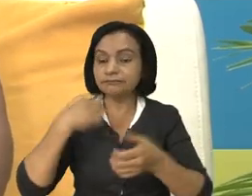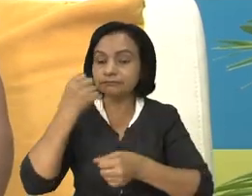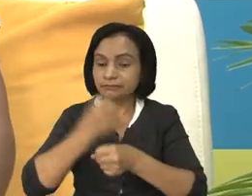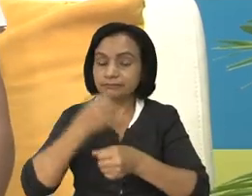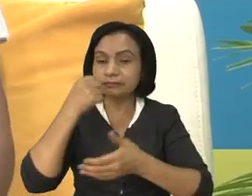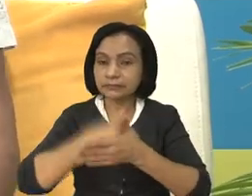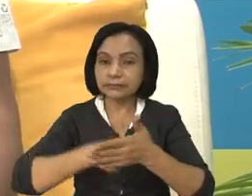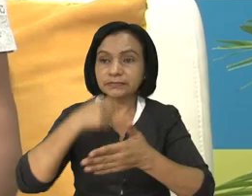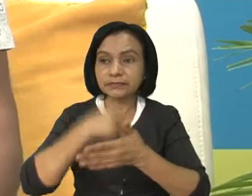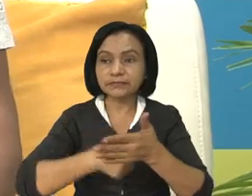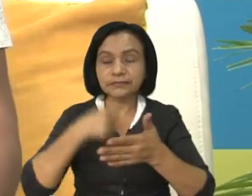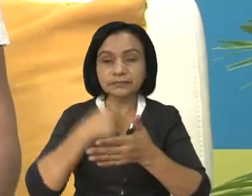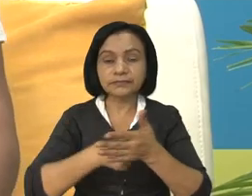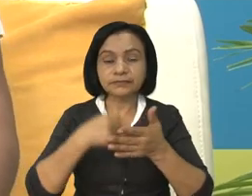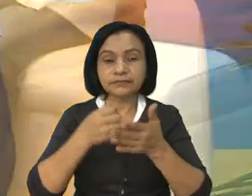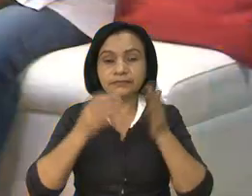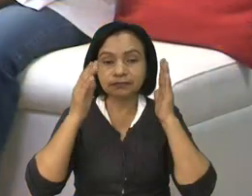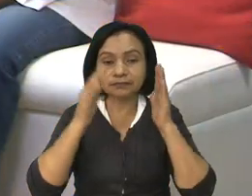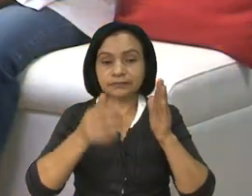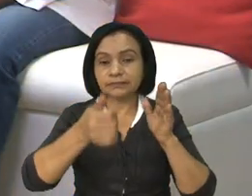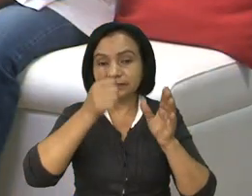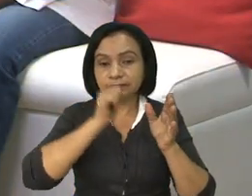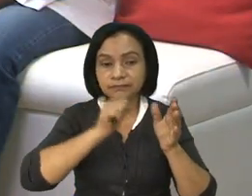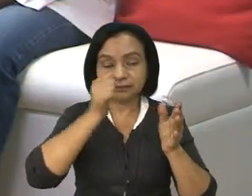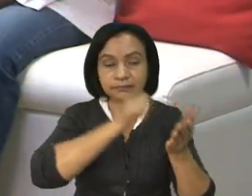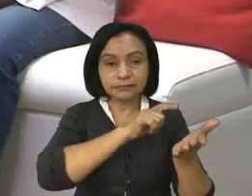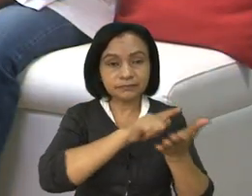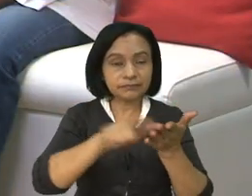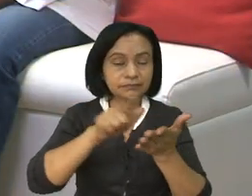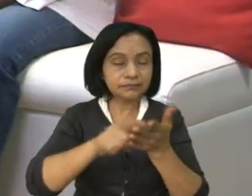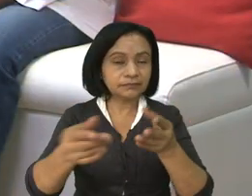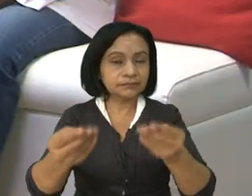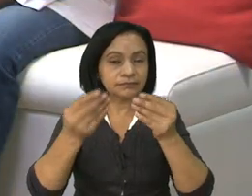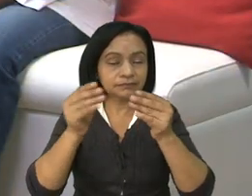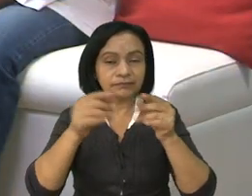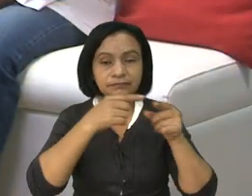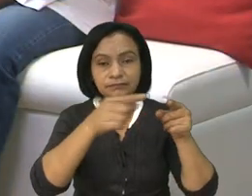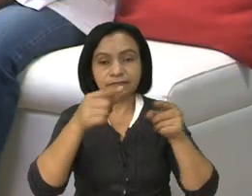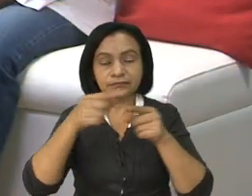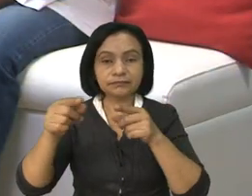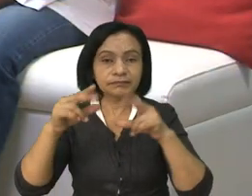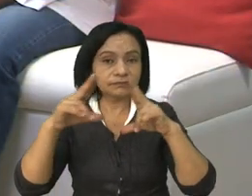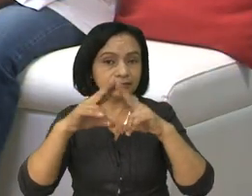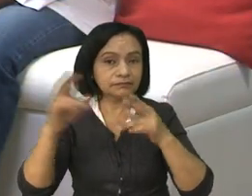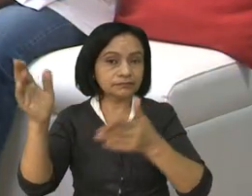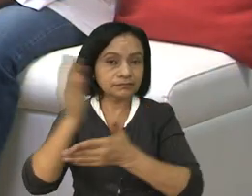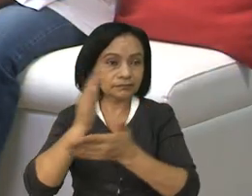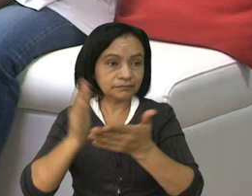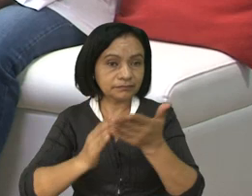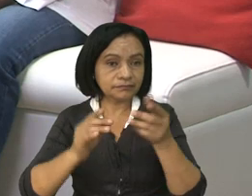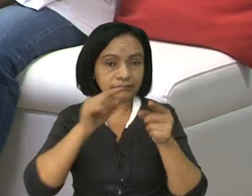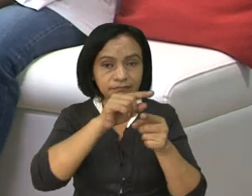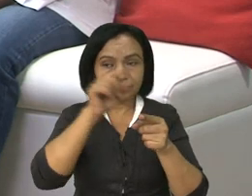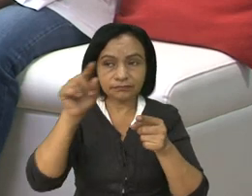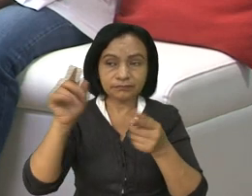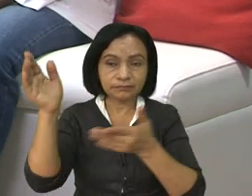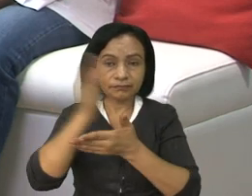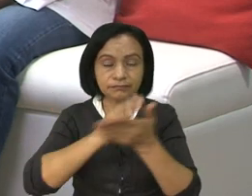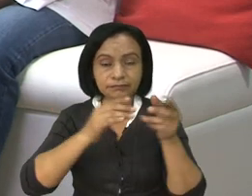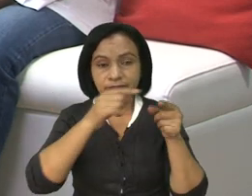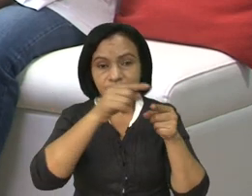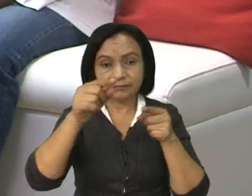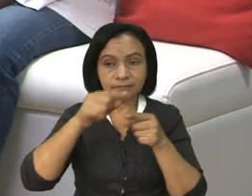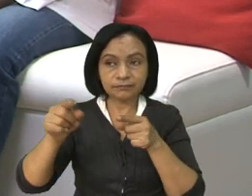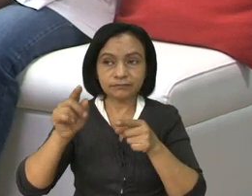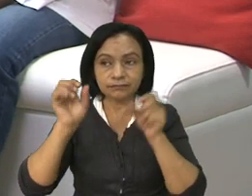esfuerzo, ¿verdad?, en llevar el servicio de agua potable y saneamiento a todos los municipios del país, pero todavía hay que ser realista, hay algunos municipios